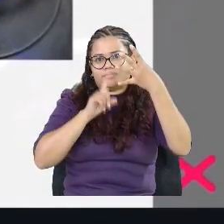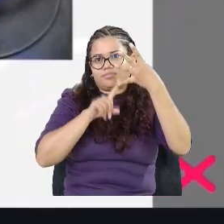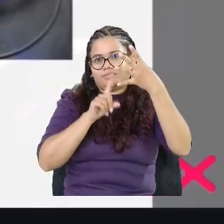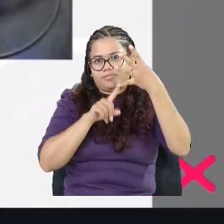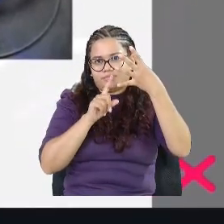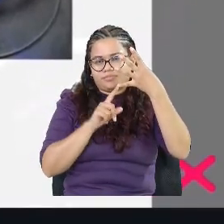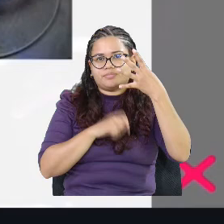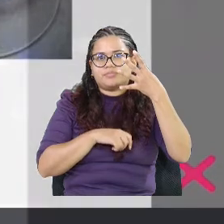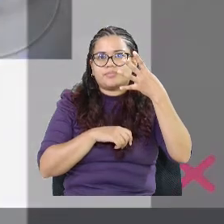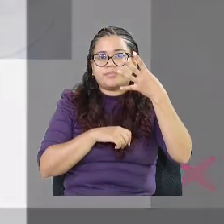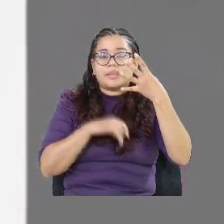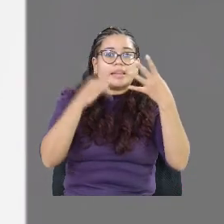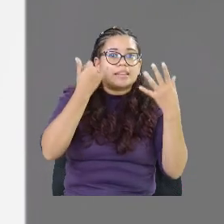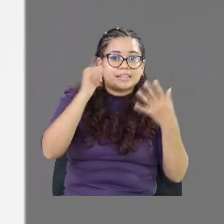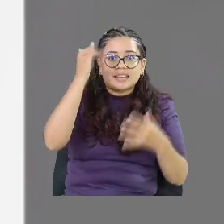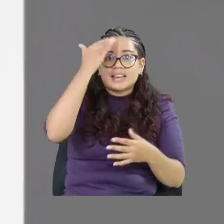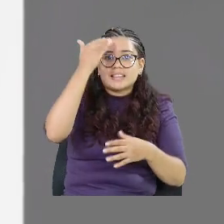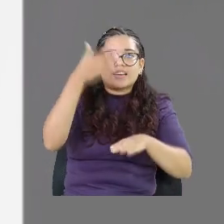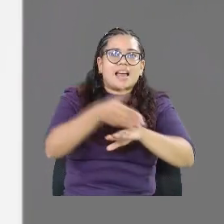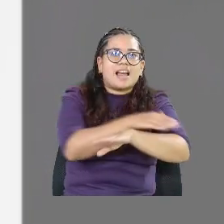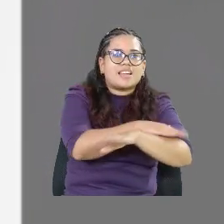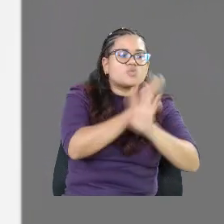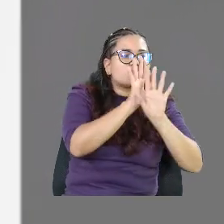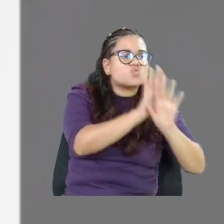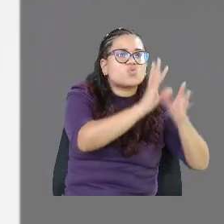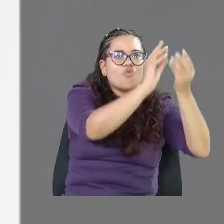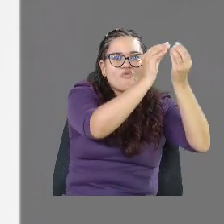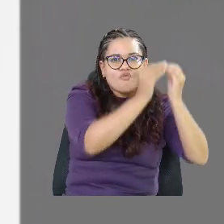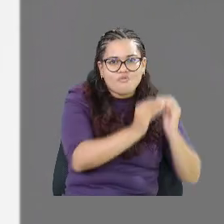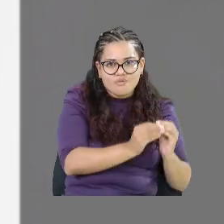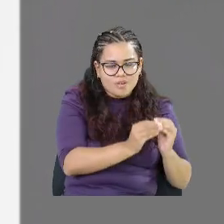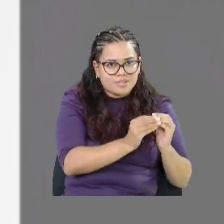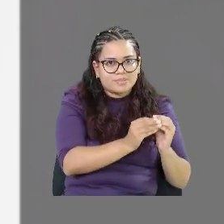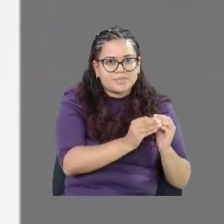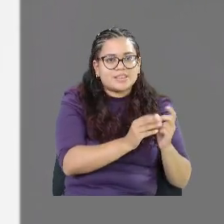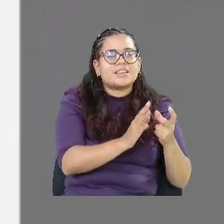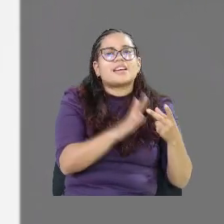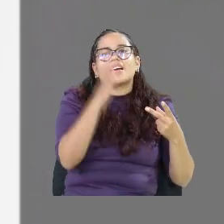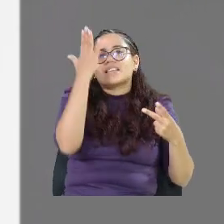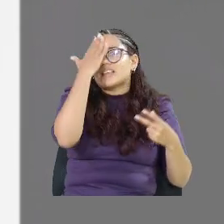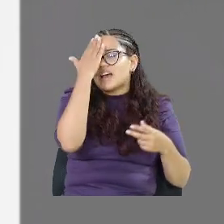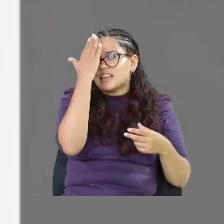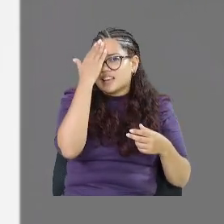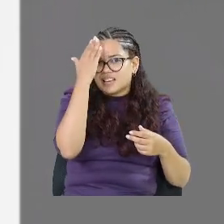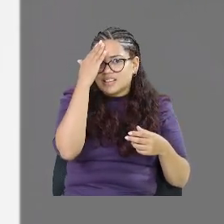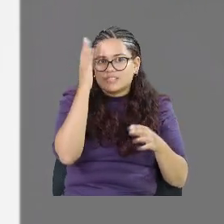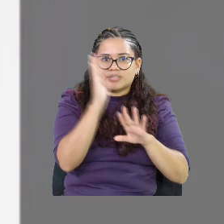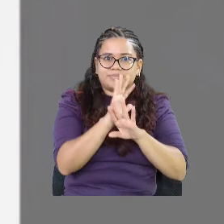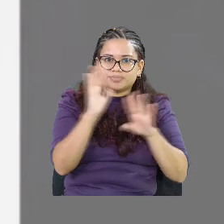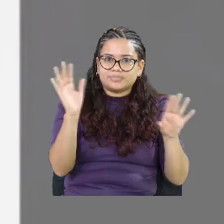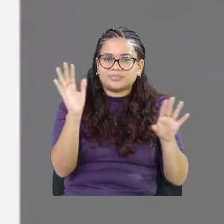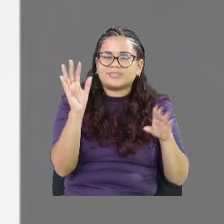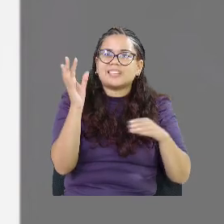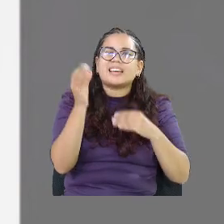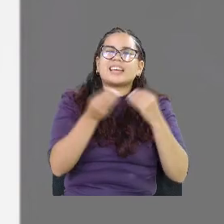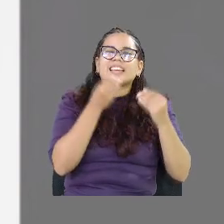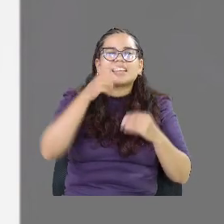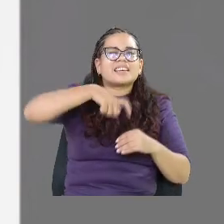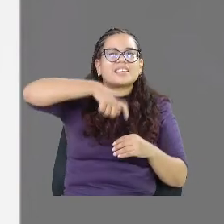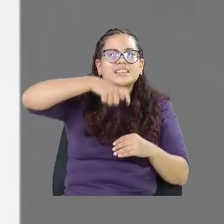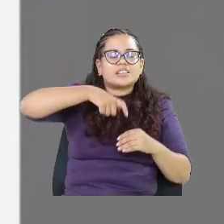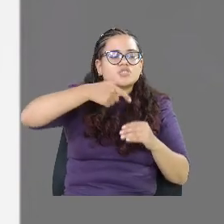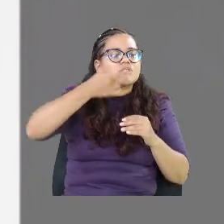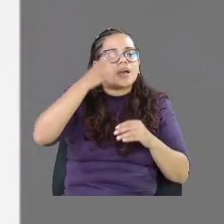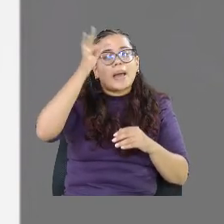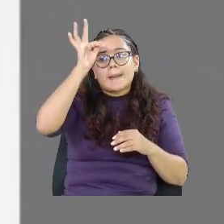ya sabemos la información antropomórfica del paciente, ya tenemos los requerimientos